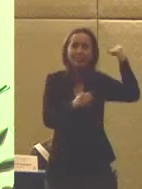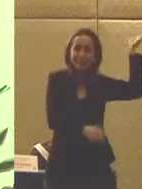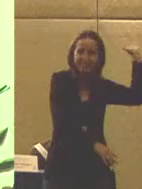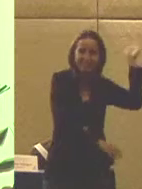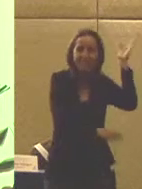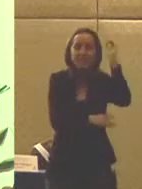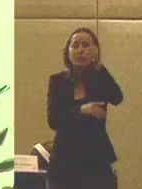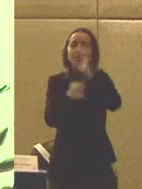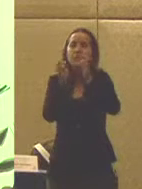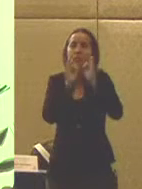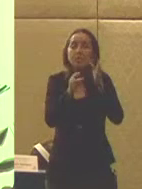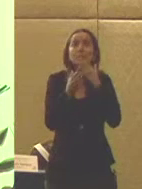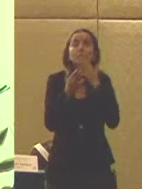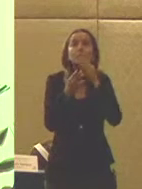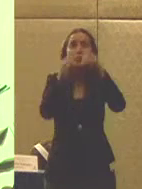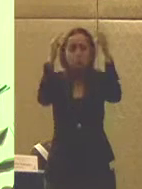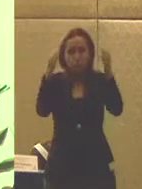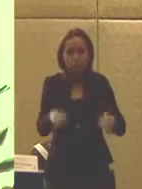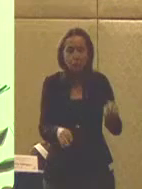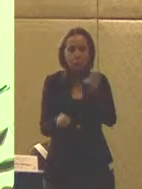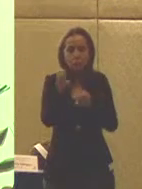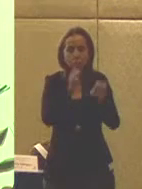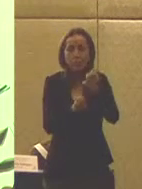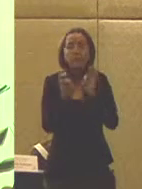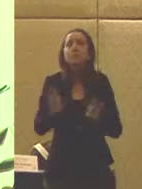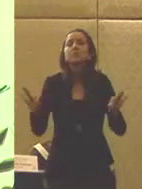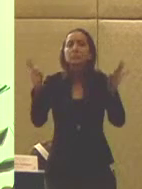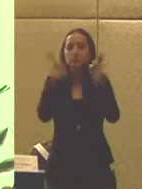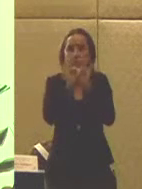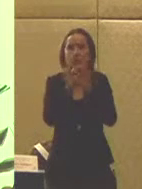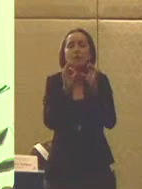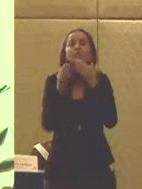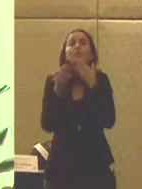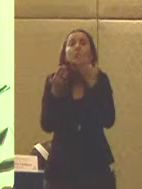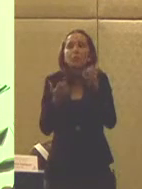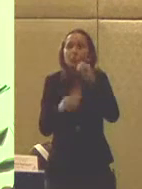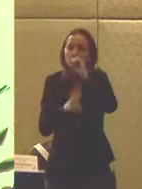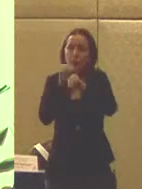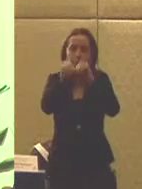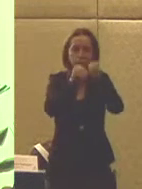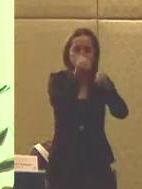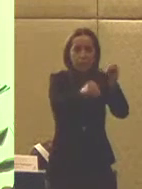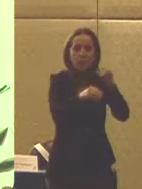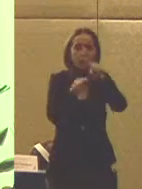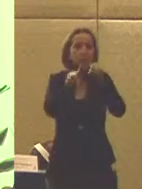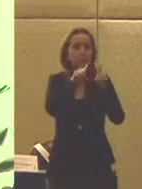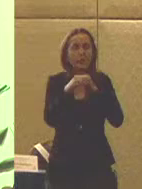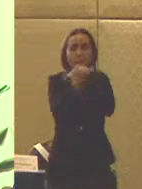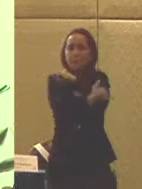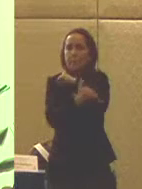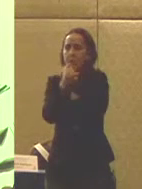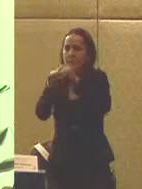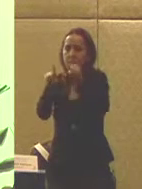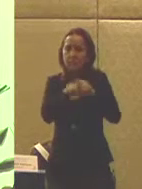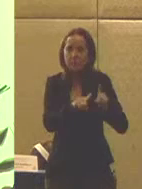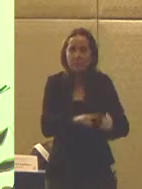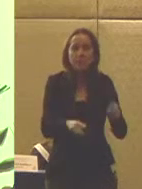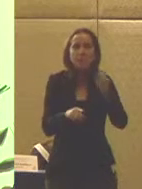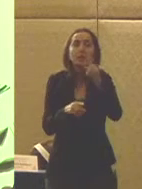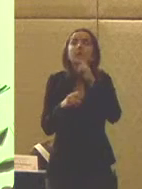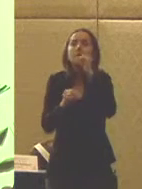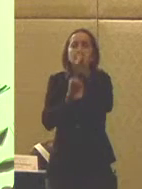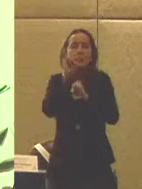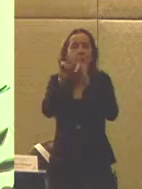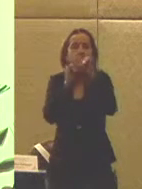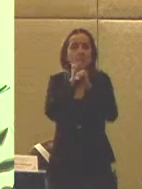del impacto es un instrumento que ya ha ido compenetrando en los diferentes países. Muchos de ellos ya han creado herramientas nacionales, han